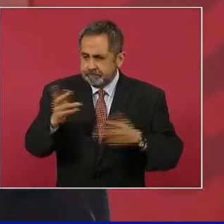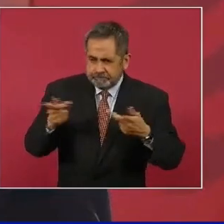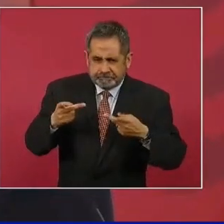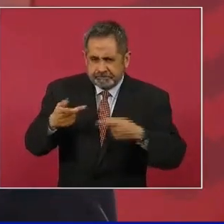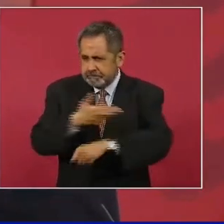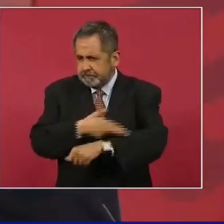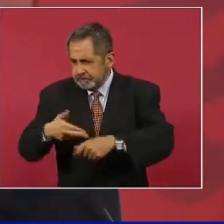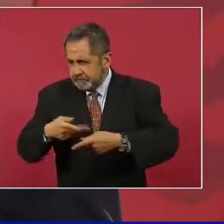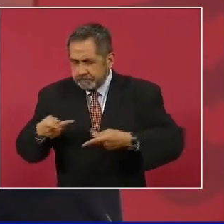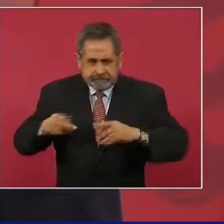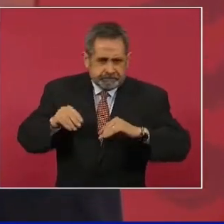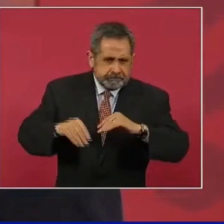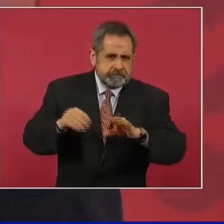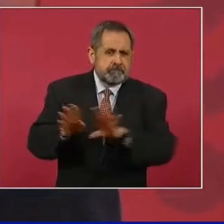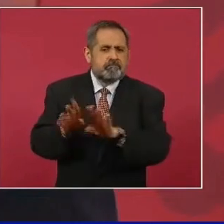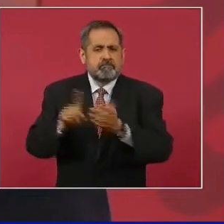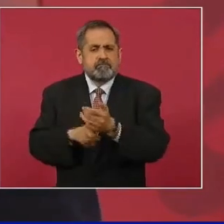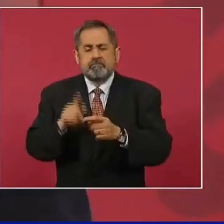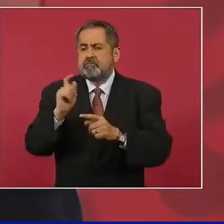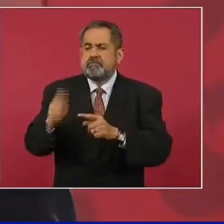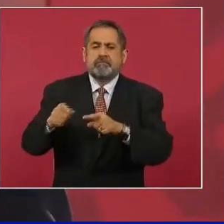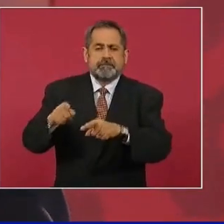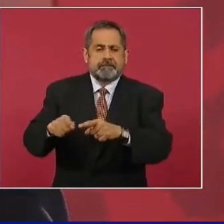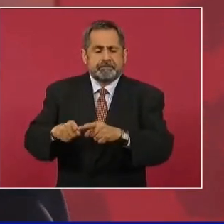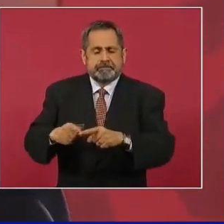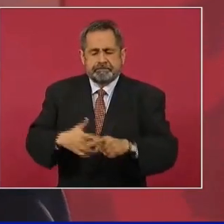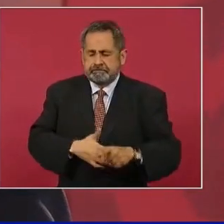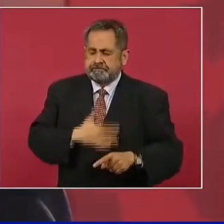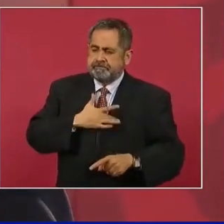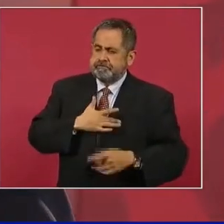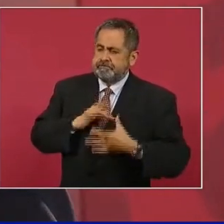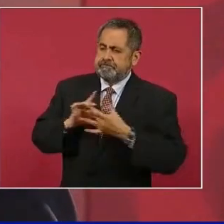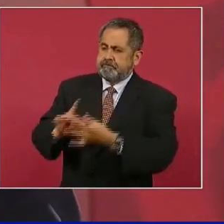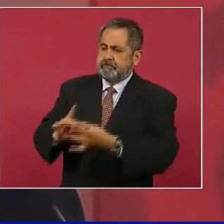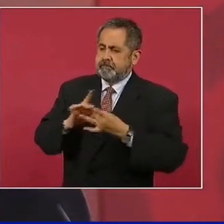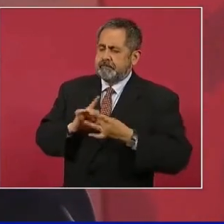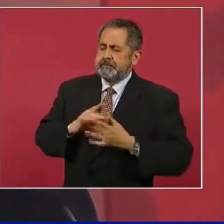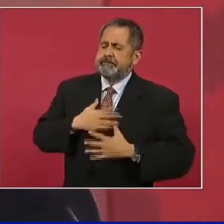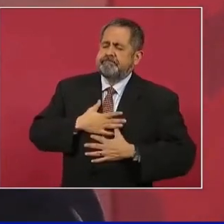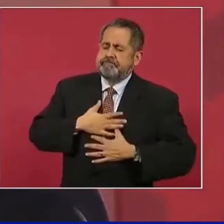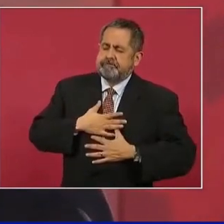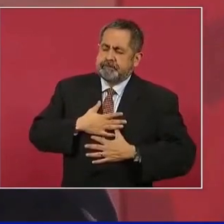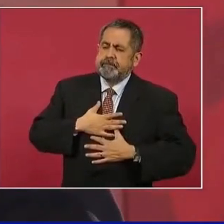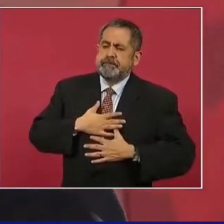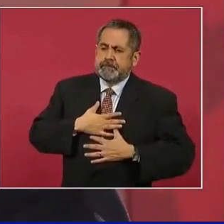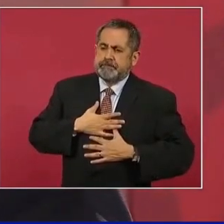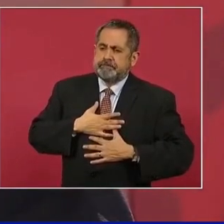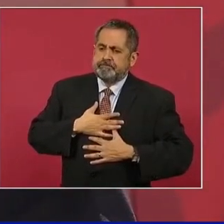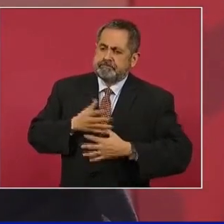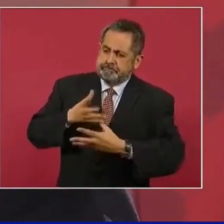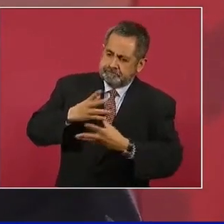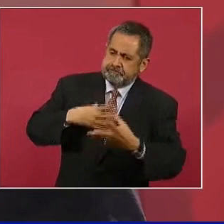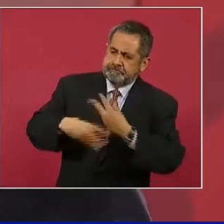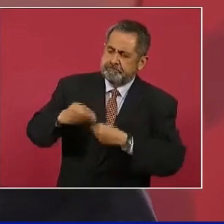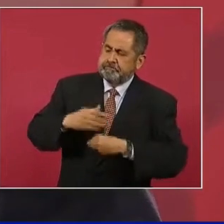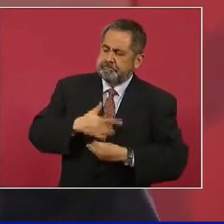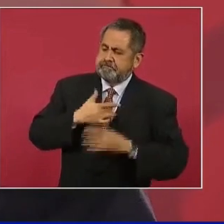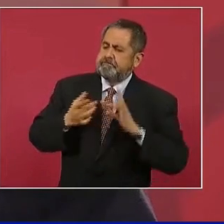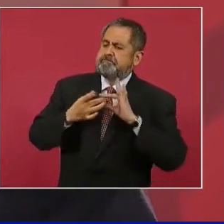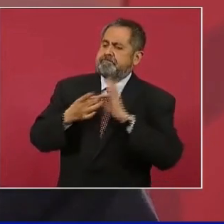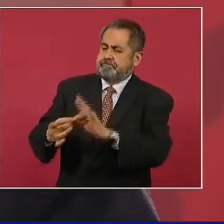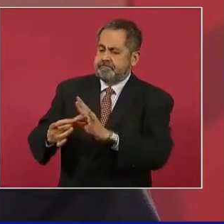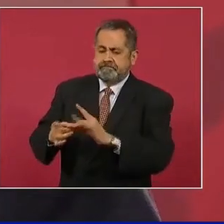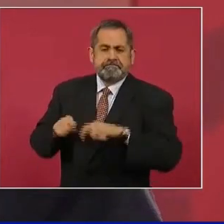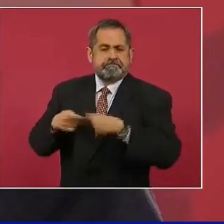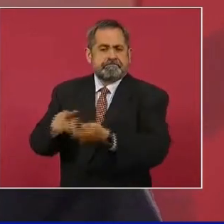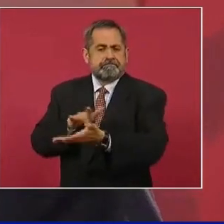actuemos con humanismo, de manera solidaria. Eso es